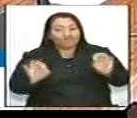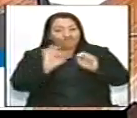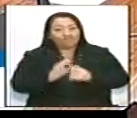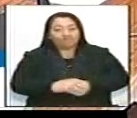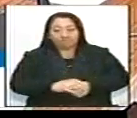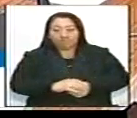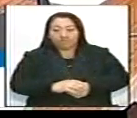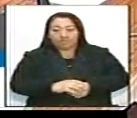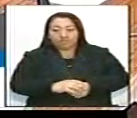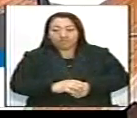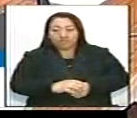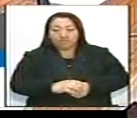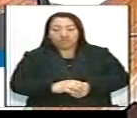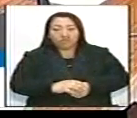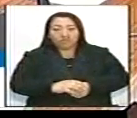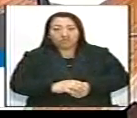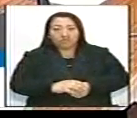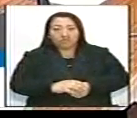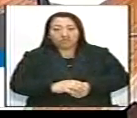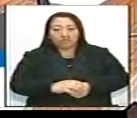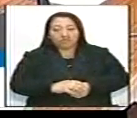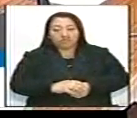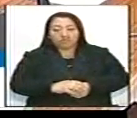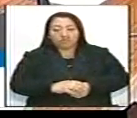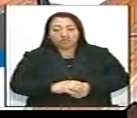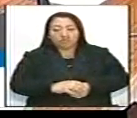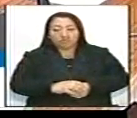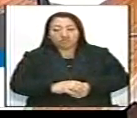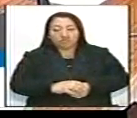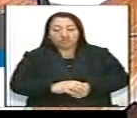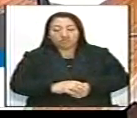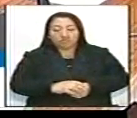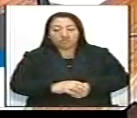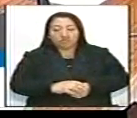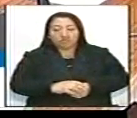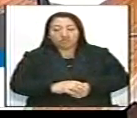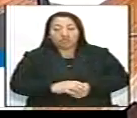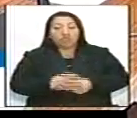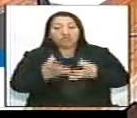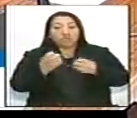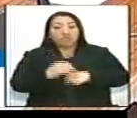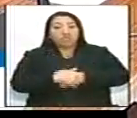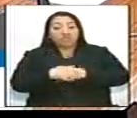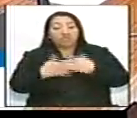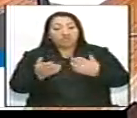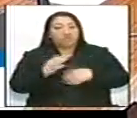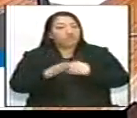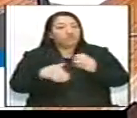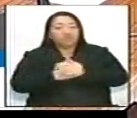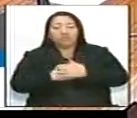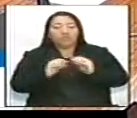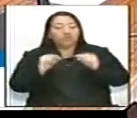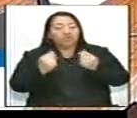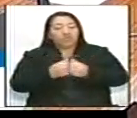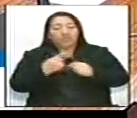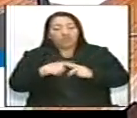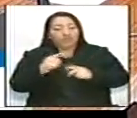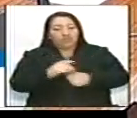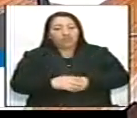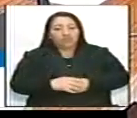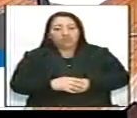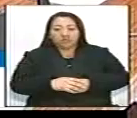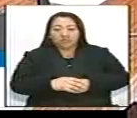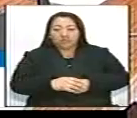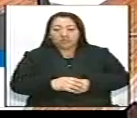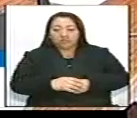importantes. Y queremos felicitar por eso, porque no solo involucra a un sector, sino a diferentes sectores